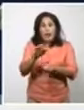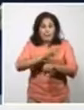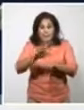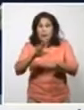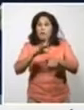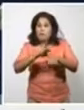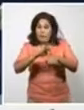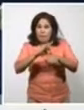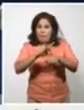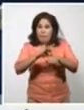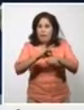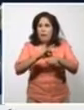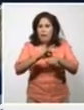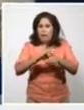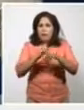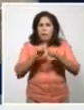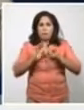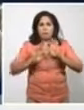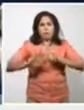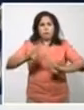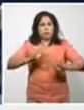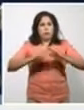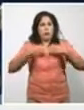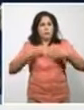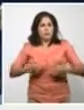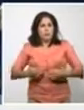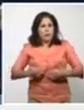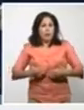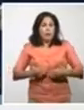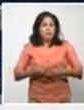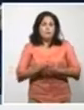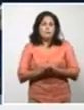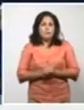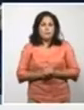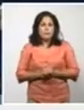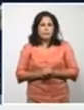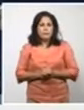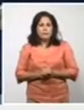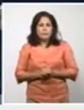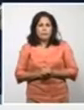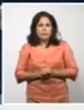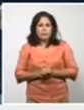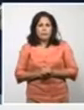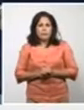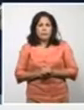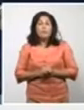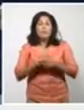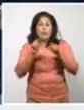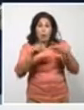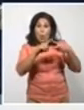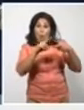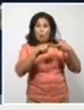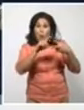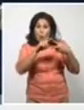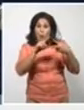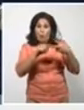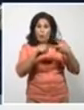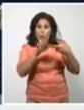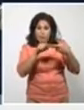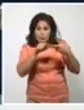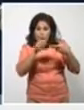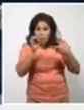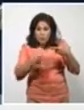o recientemente, pero en el caso nuestro son infecciones antiguas que se están realizando. Ese arrancó por La Habana,